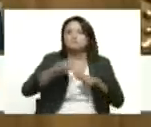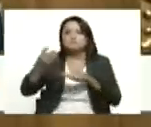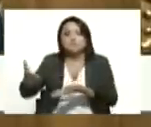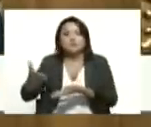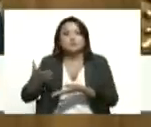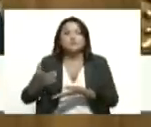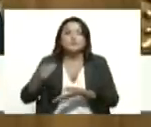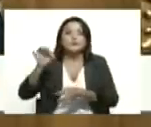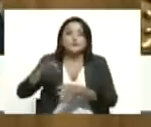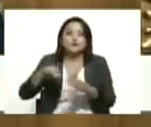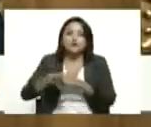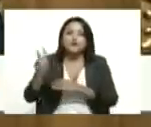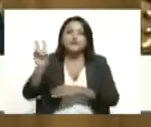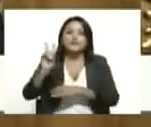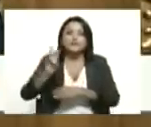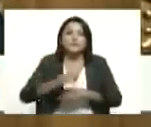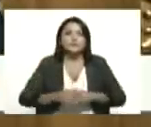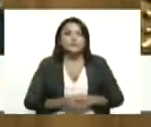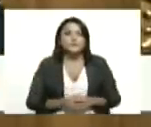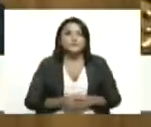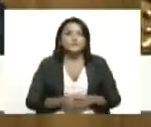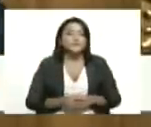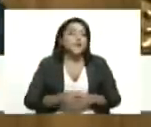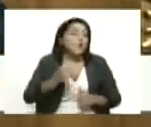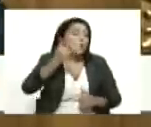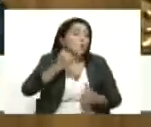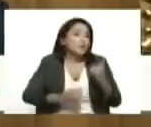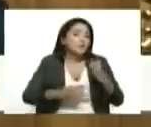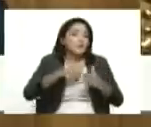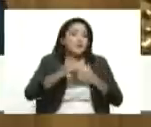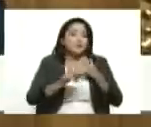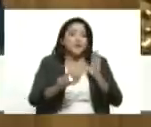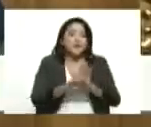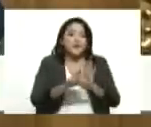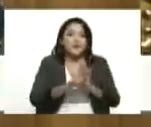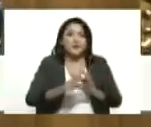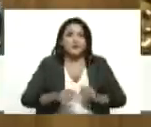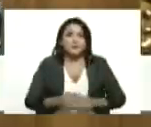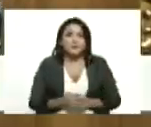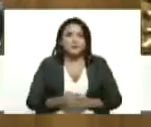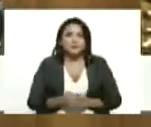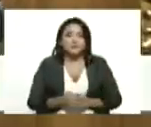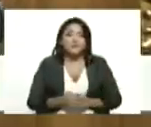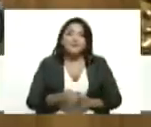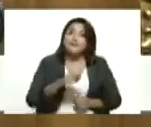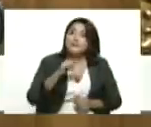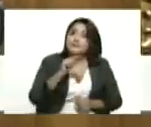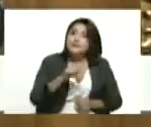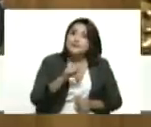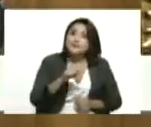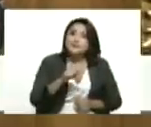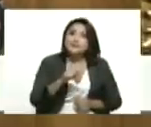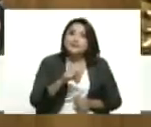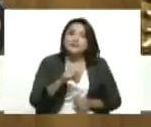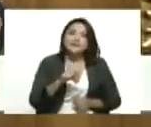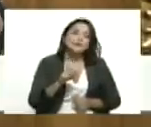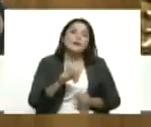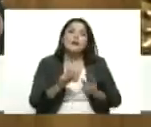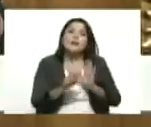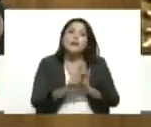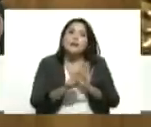de ley concluye con una disposición derogatoria general mediante la cual se derogan todas